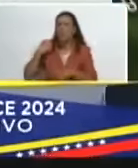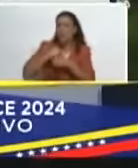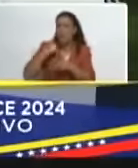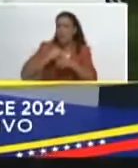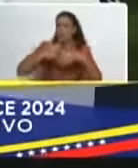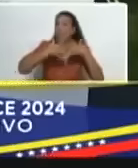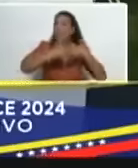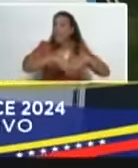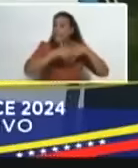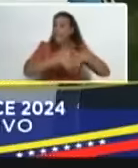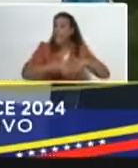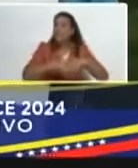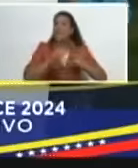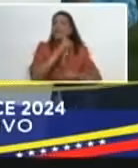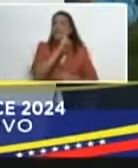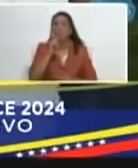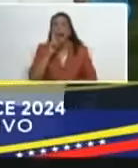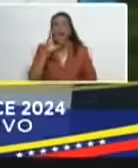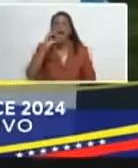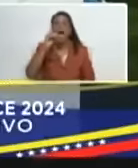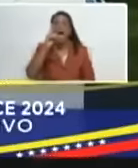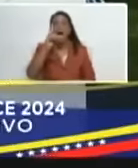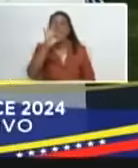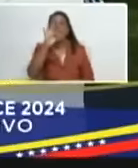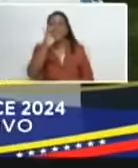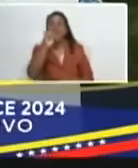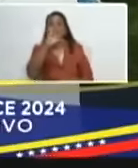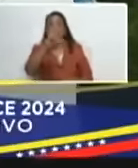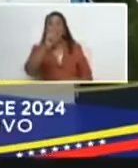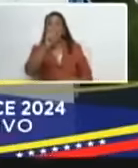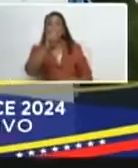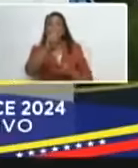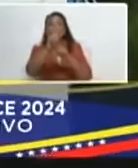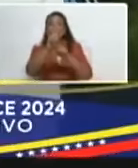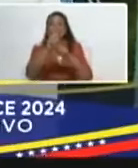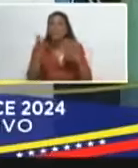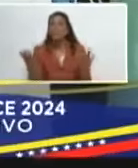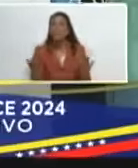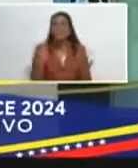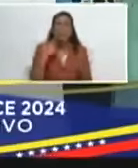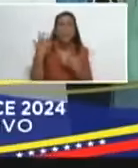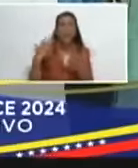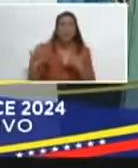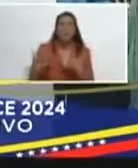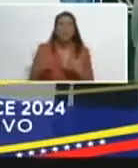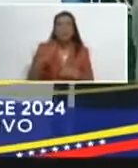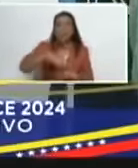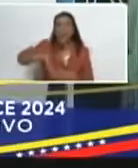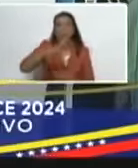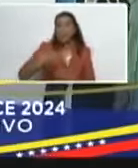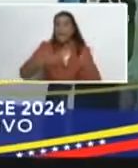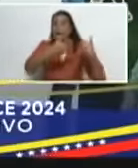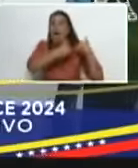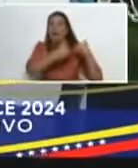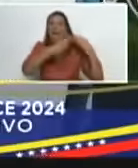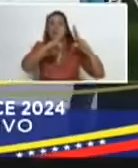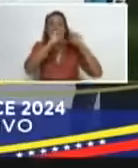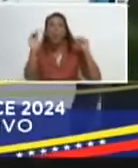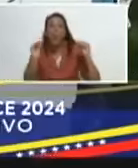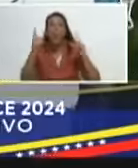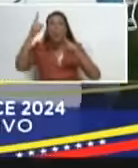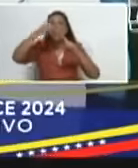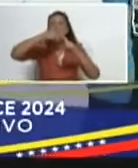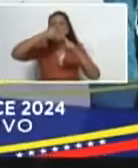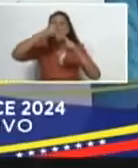somos una empresa que se llama Distribuidora Facto y Novillo 2040. Distribuidora Facto se encarga de todo lo que